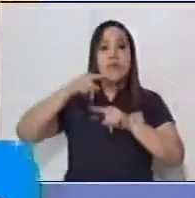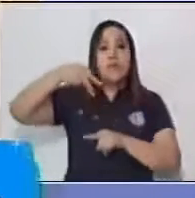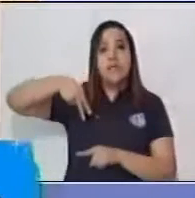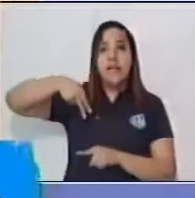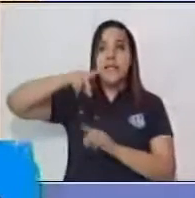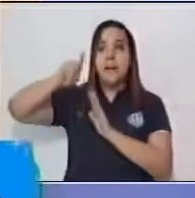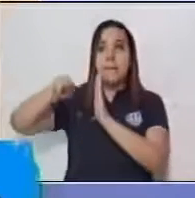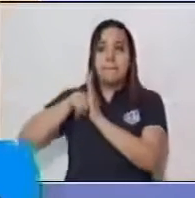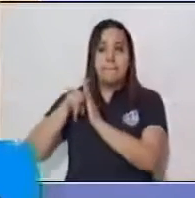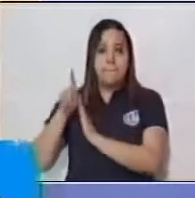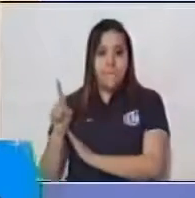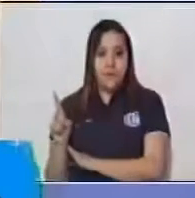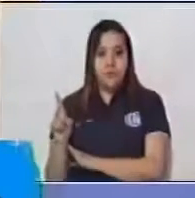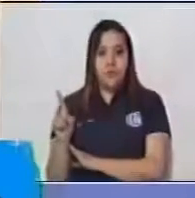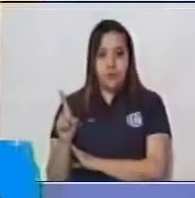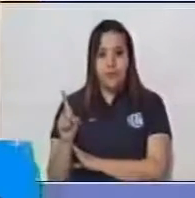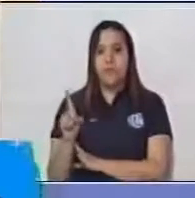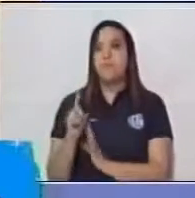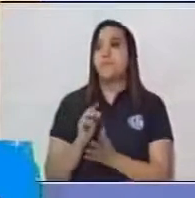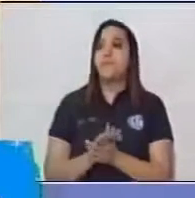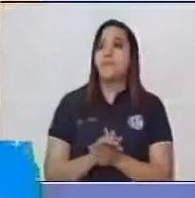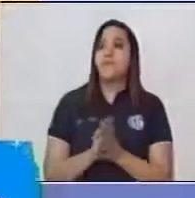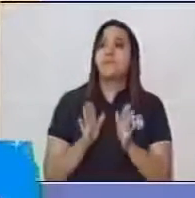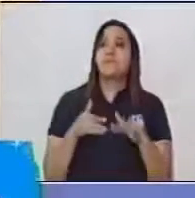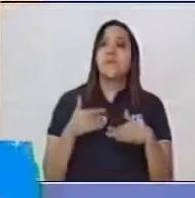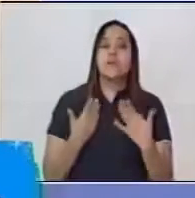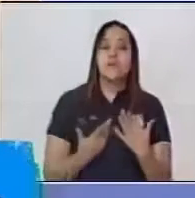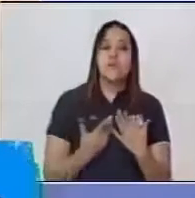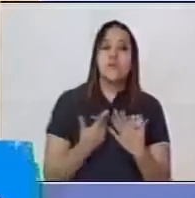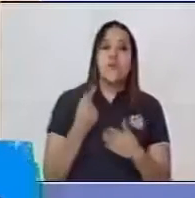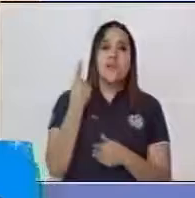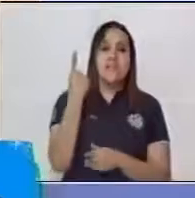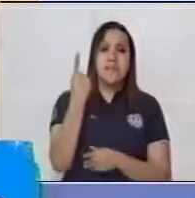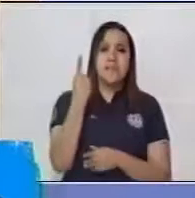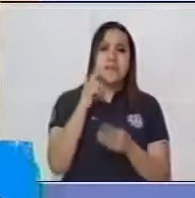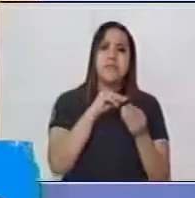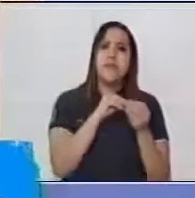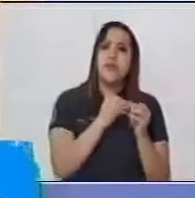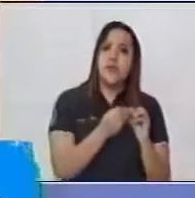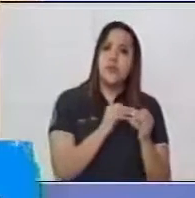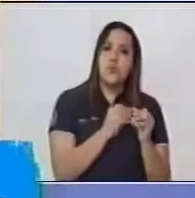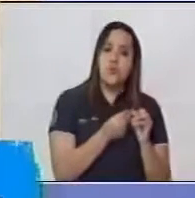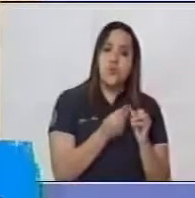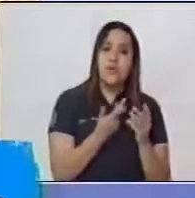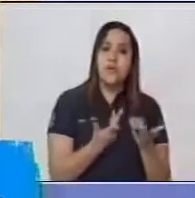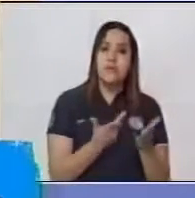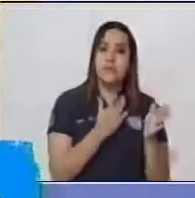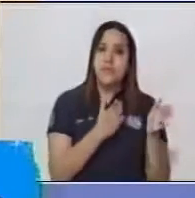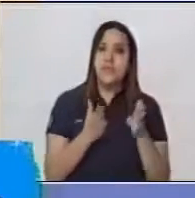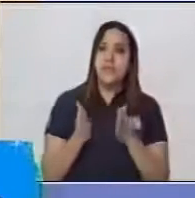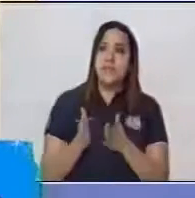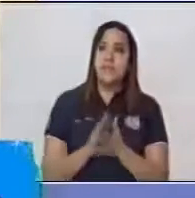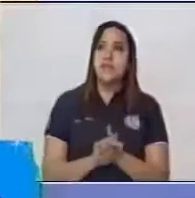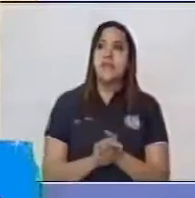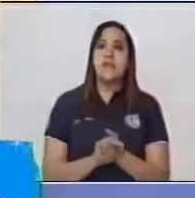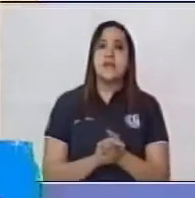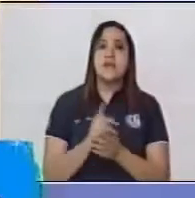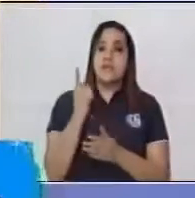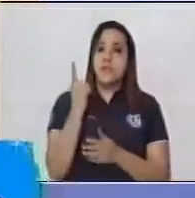menos 1. Ok. ¿Cuál es nuestro primer valor o nuestro primer término en la serie?